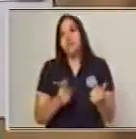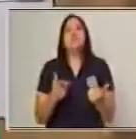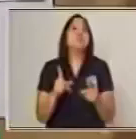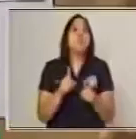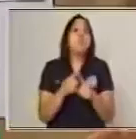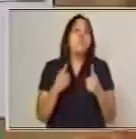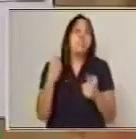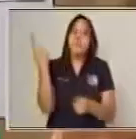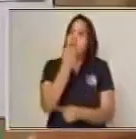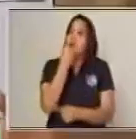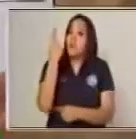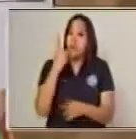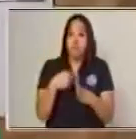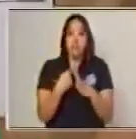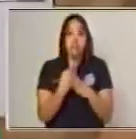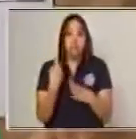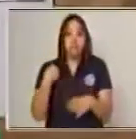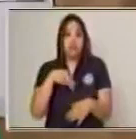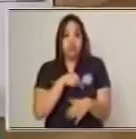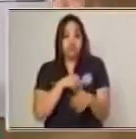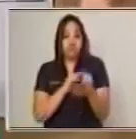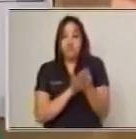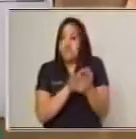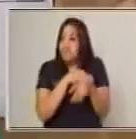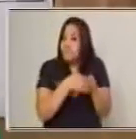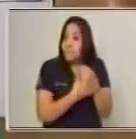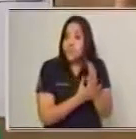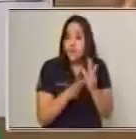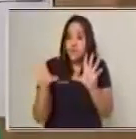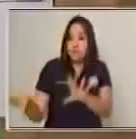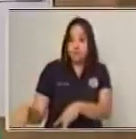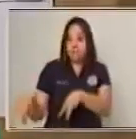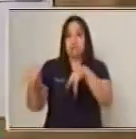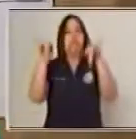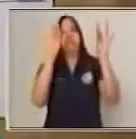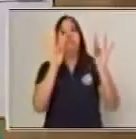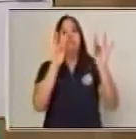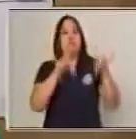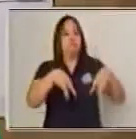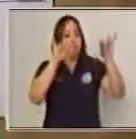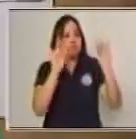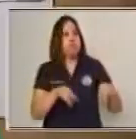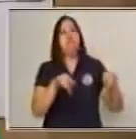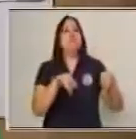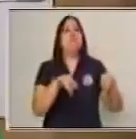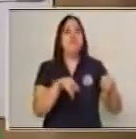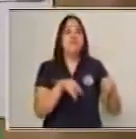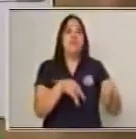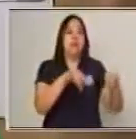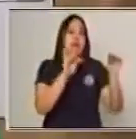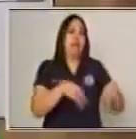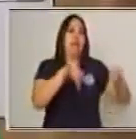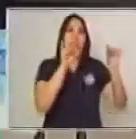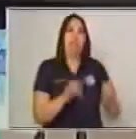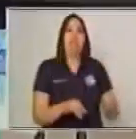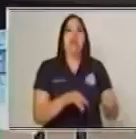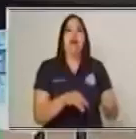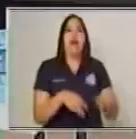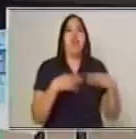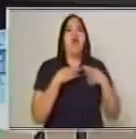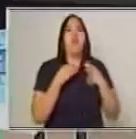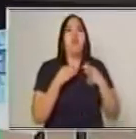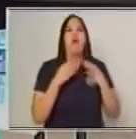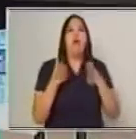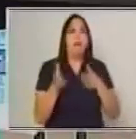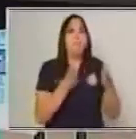cuando lavemos, saquemos algo de agua en un cántaro y lavemos la ropa aparte. No saquemos el